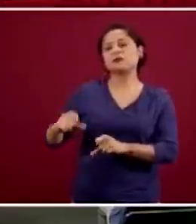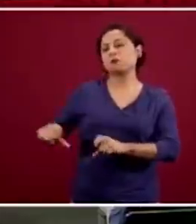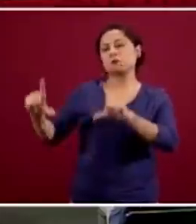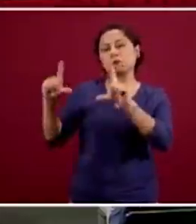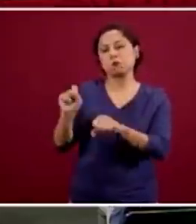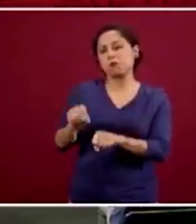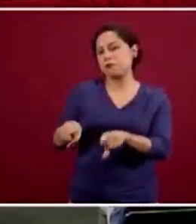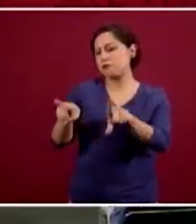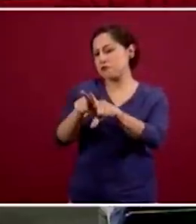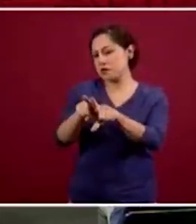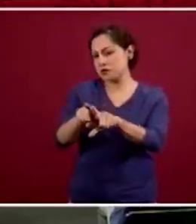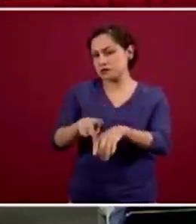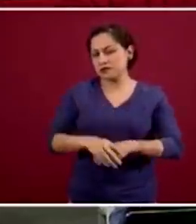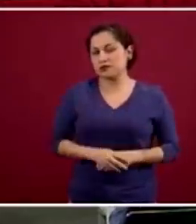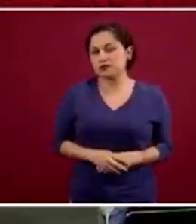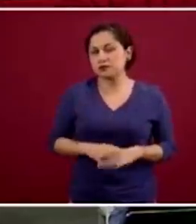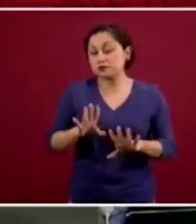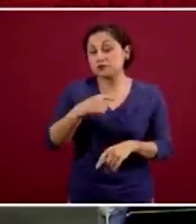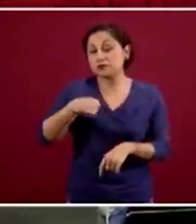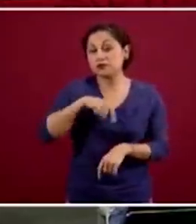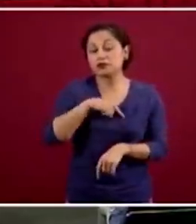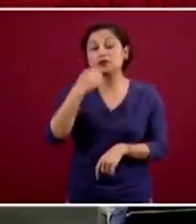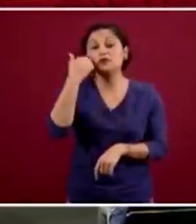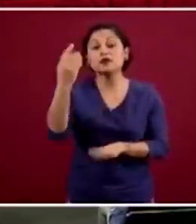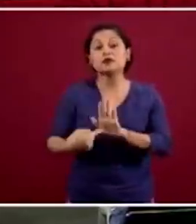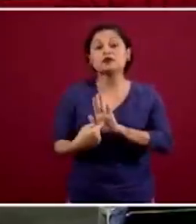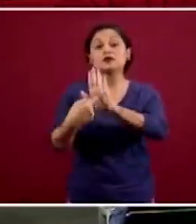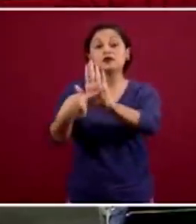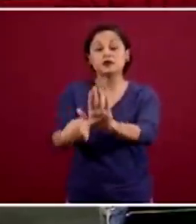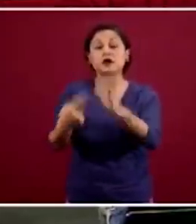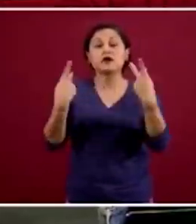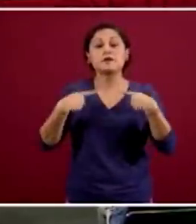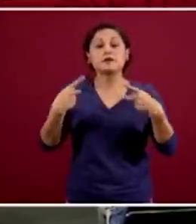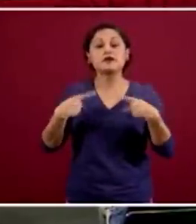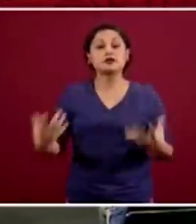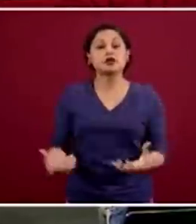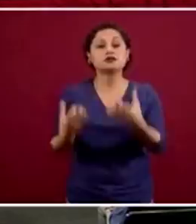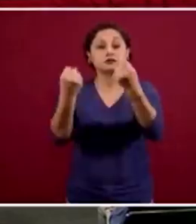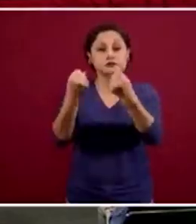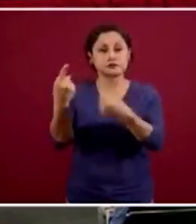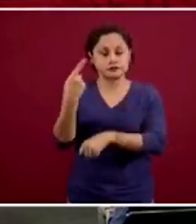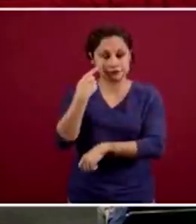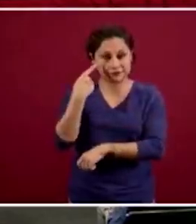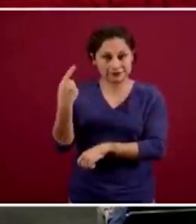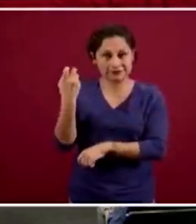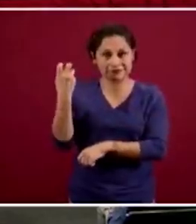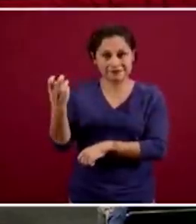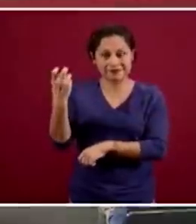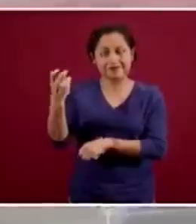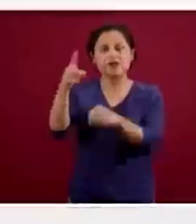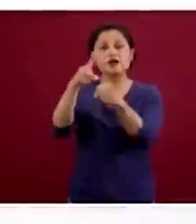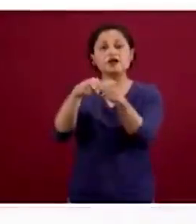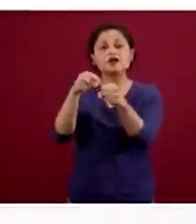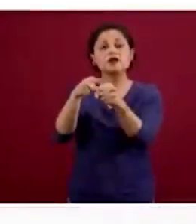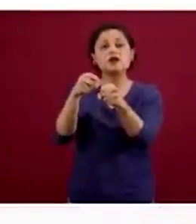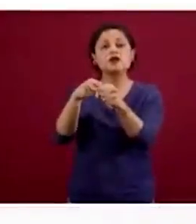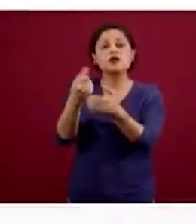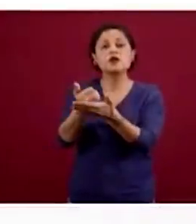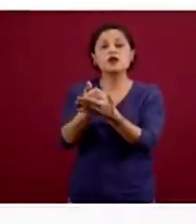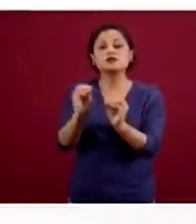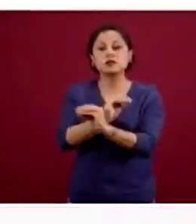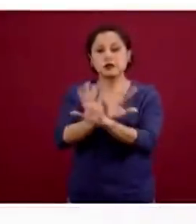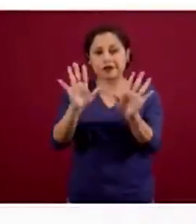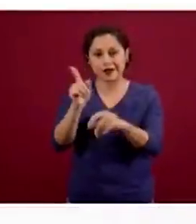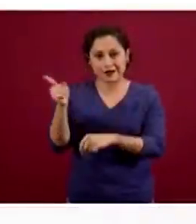aquí quisimos hacer un detalle son los casos recuperados aparecen en la línea de color aguamarina en la gráfica anterior